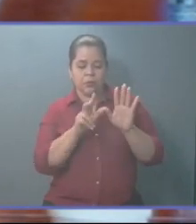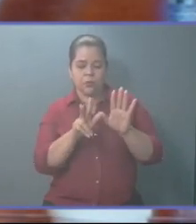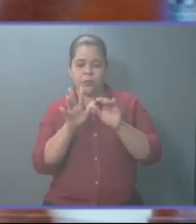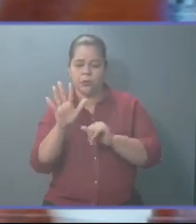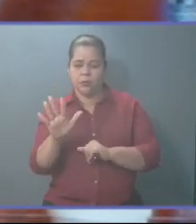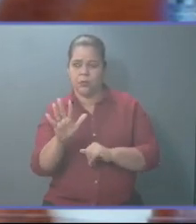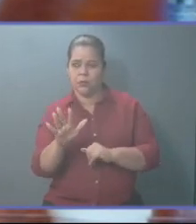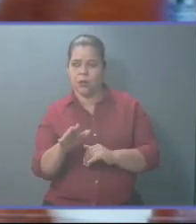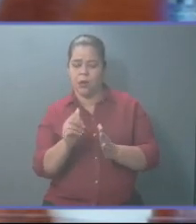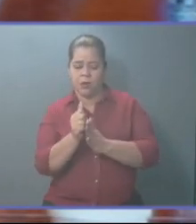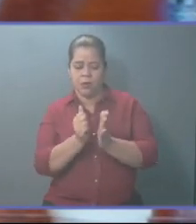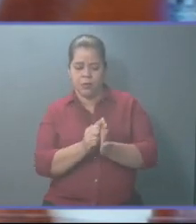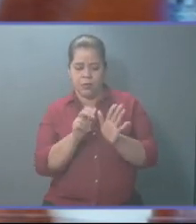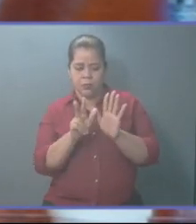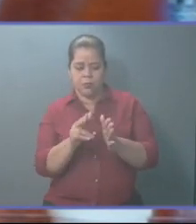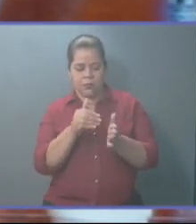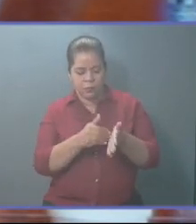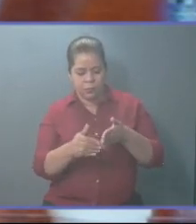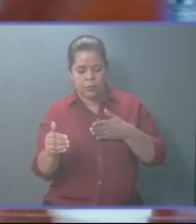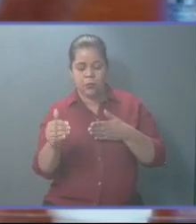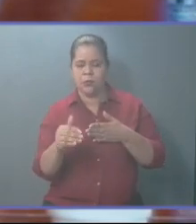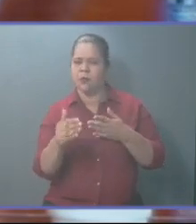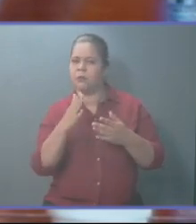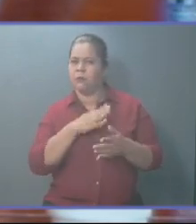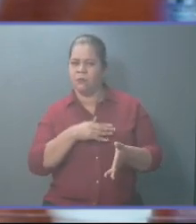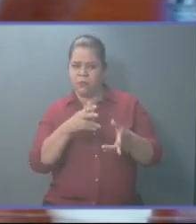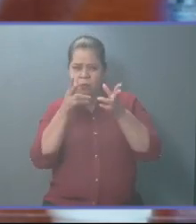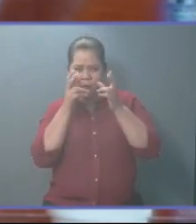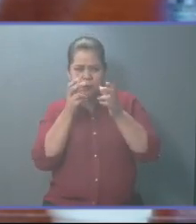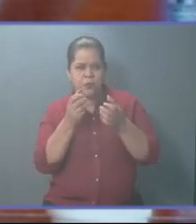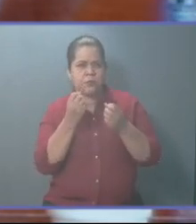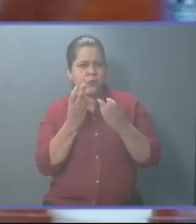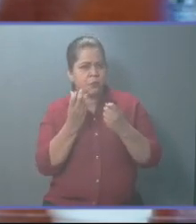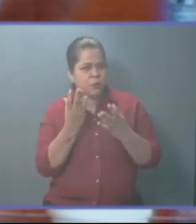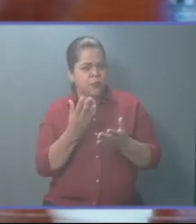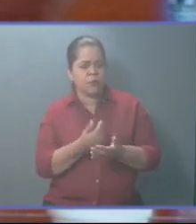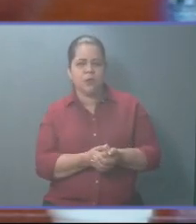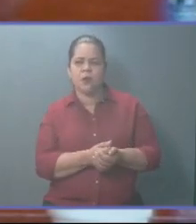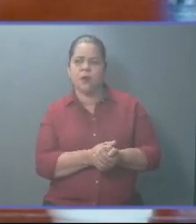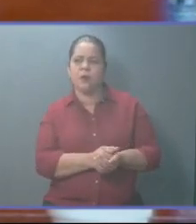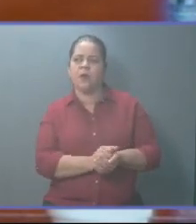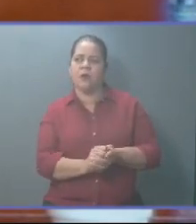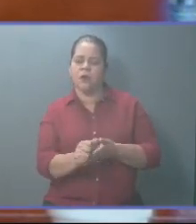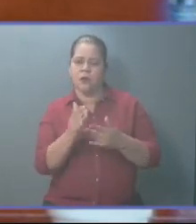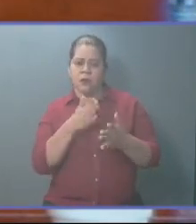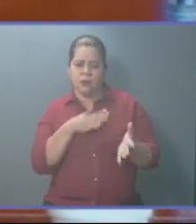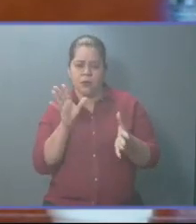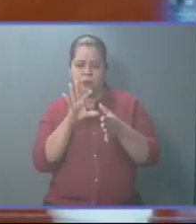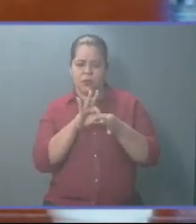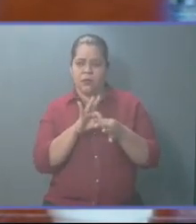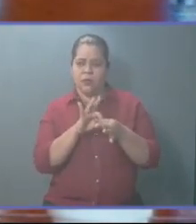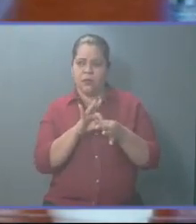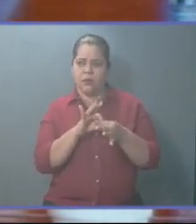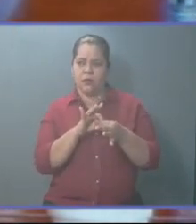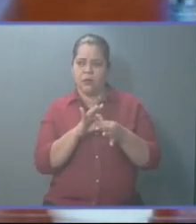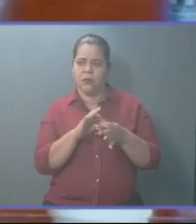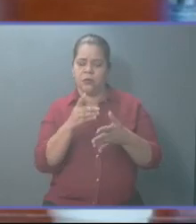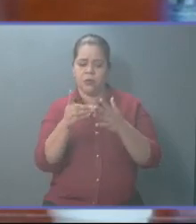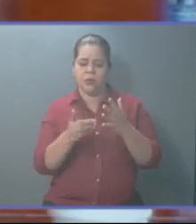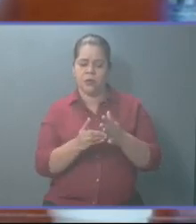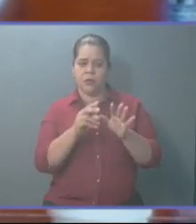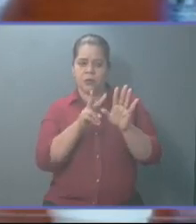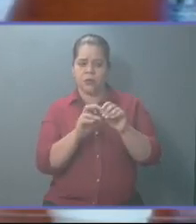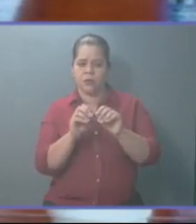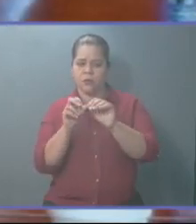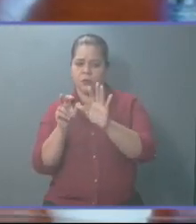artículo 8 en adelante habla de eso. Pero he escuchado atentamente que lo están relacionando con el decreto